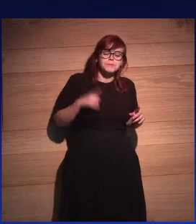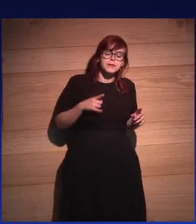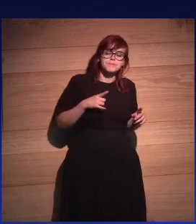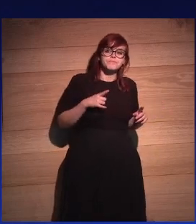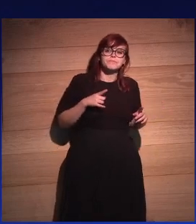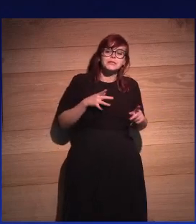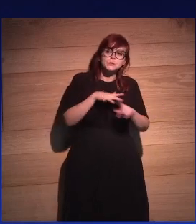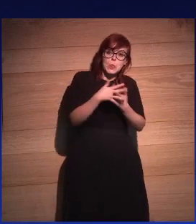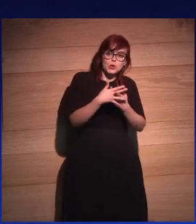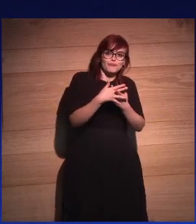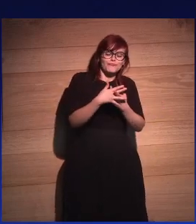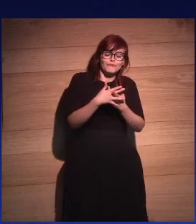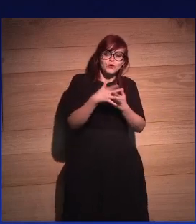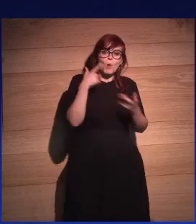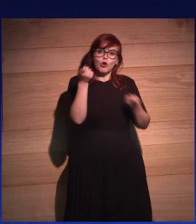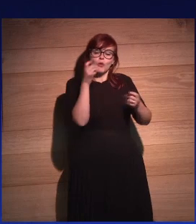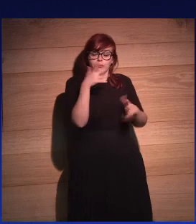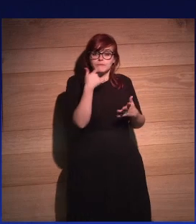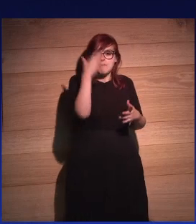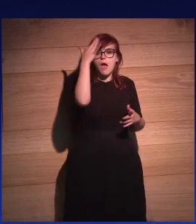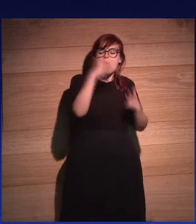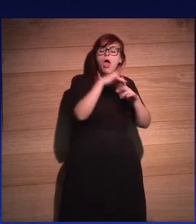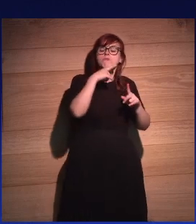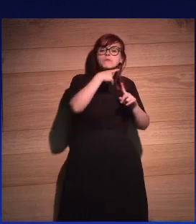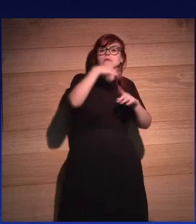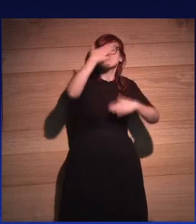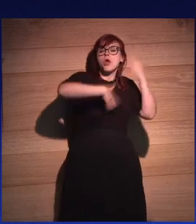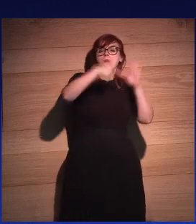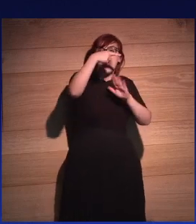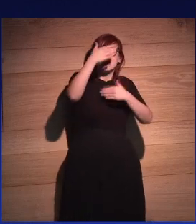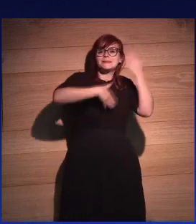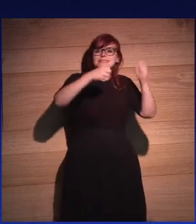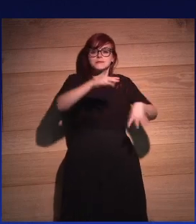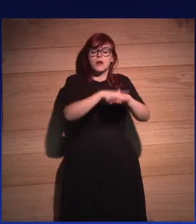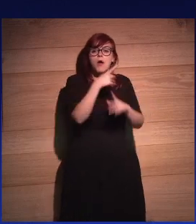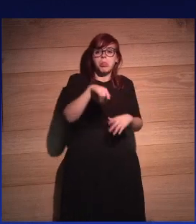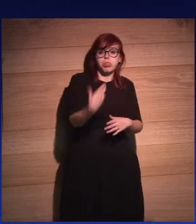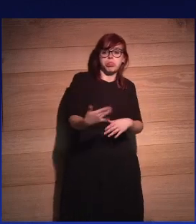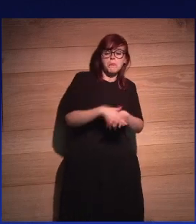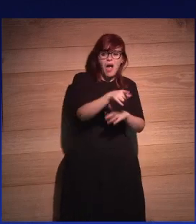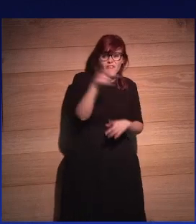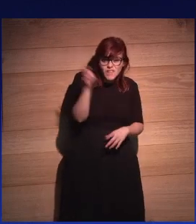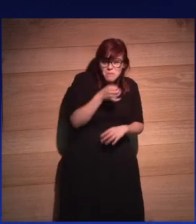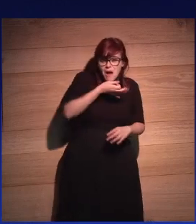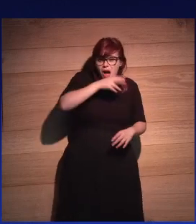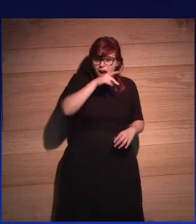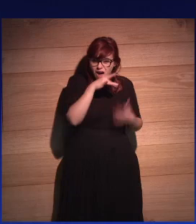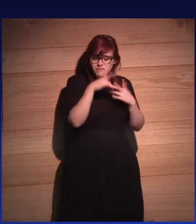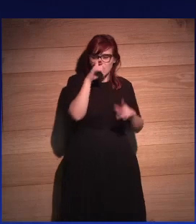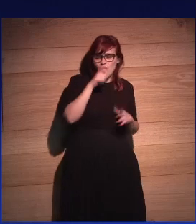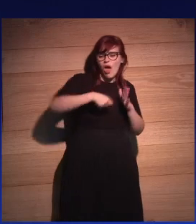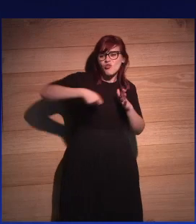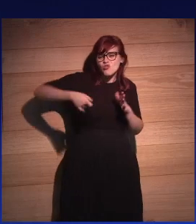que es que bajemos el listón tanto que firme todo el mundo. Y luego, gente que estáis aquí, lo veáis y digáis, este que vino aquí a contarme aquel